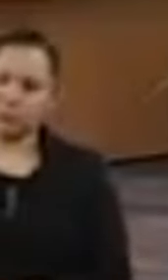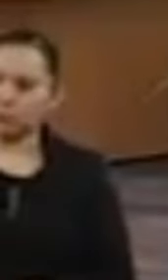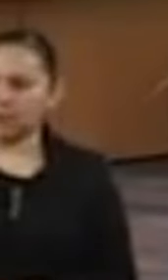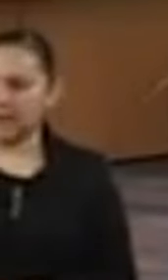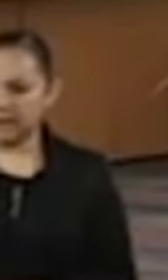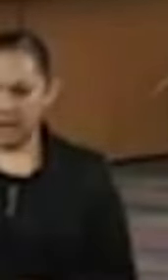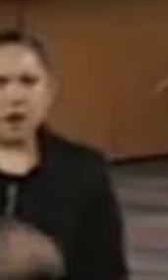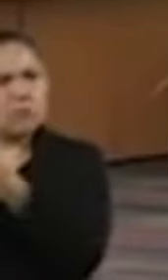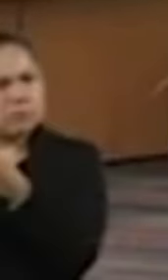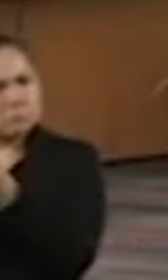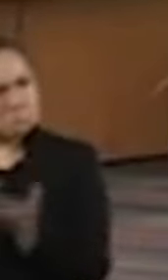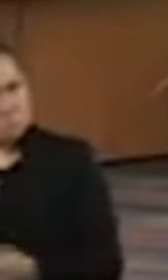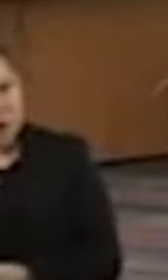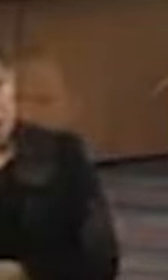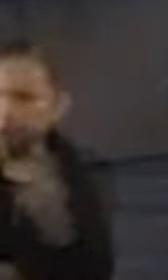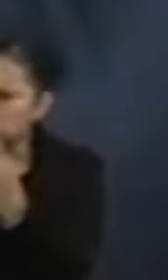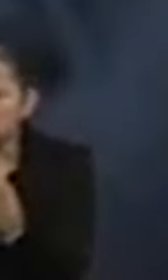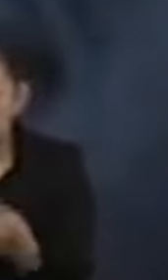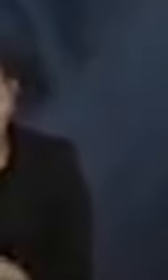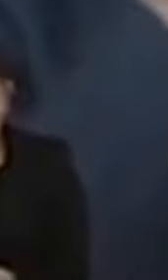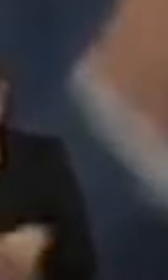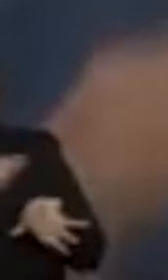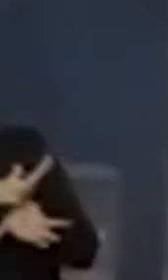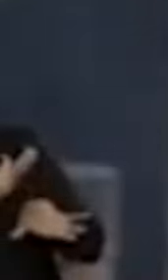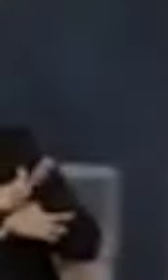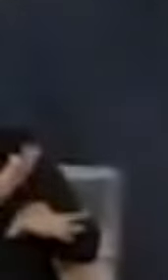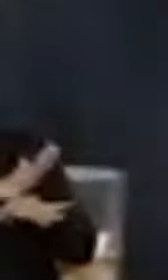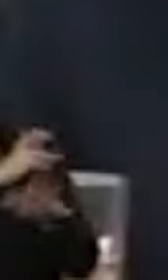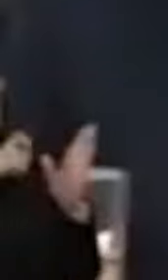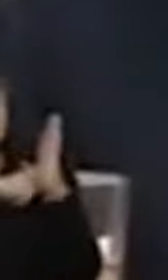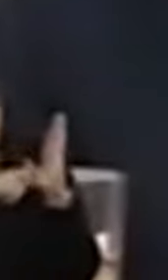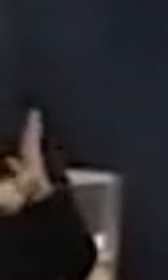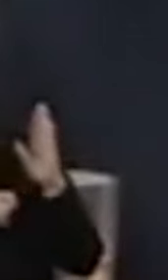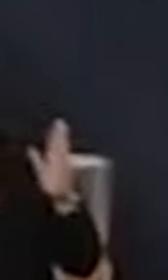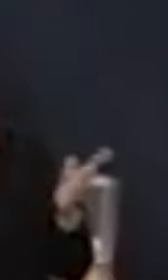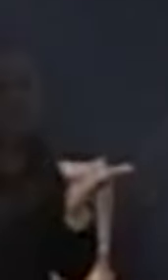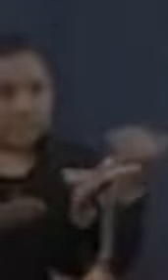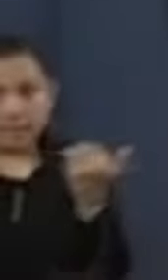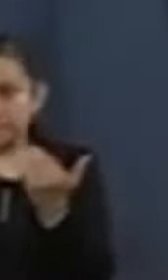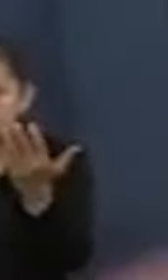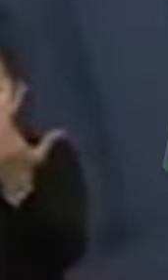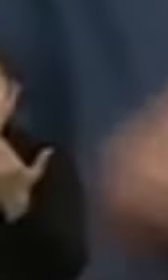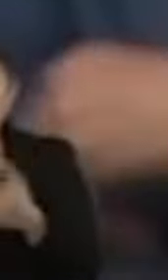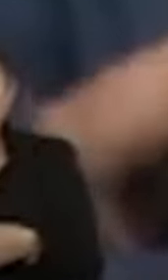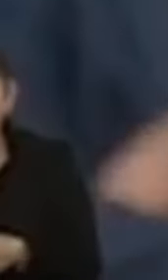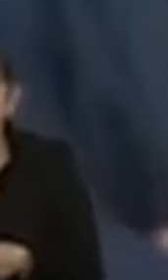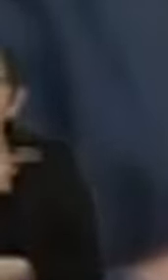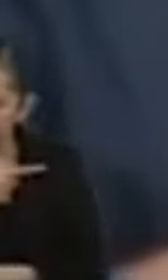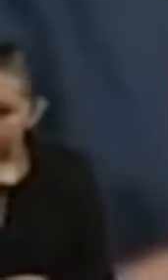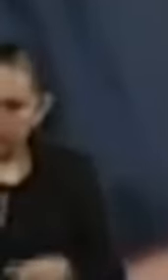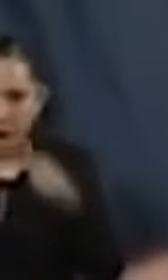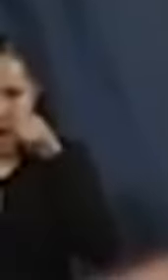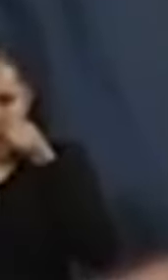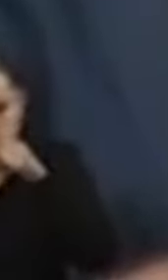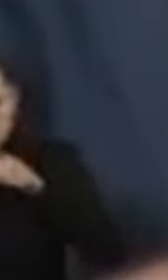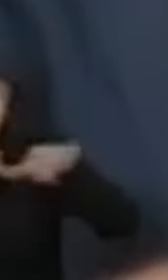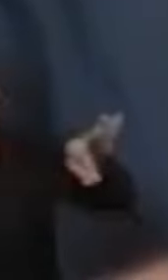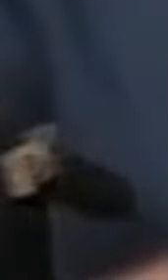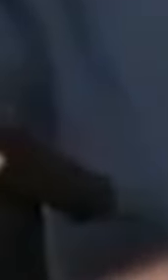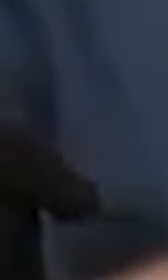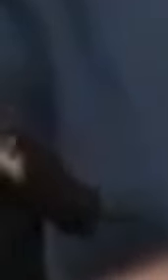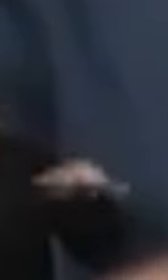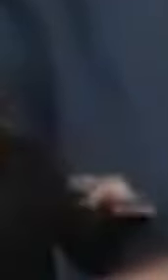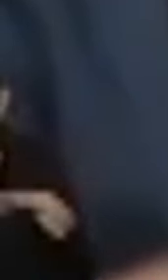El problema de la impartición de justicia en México es la falta de juzgados para atender de manera pronta y expedita lo que no resuelve